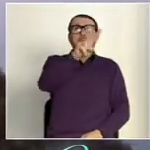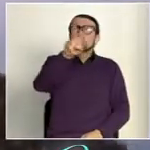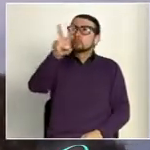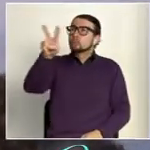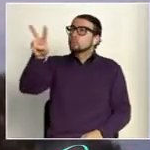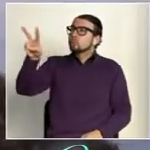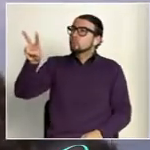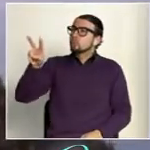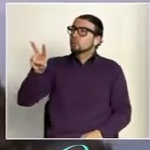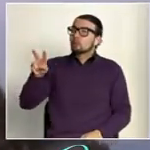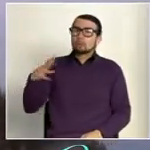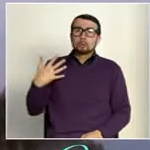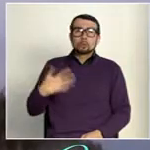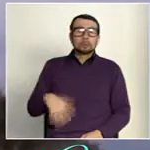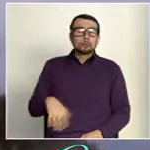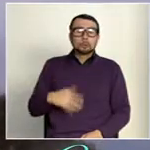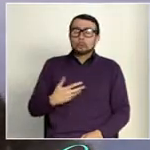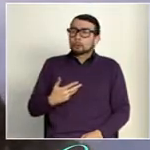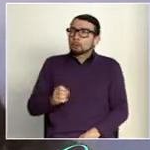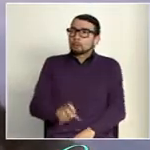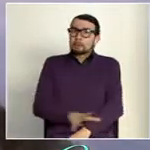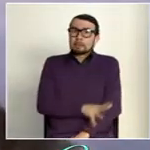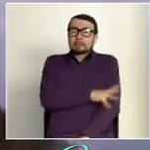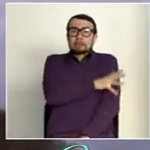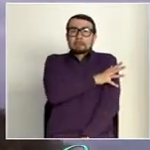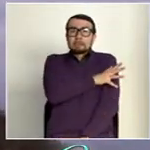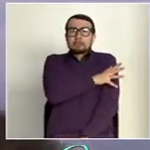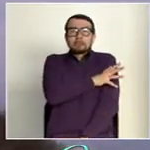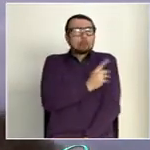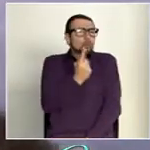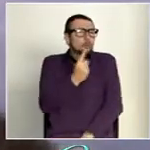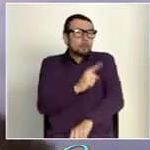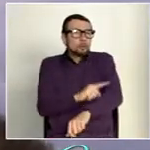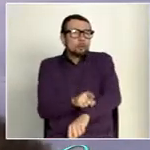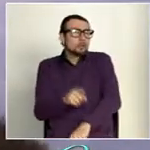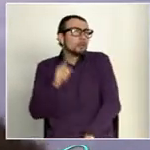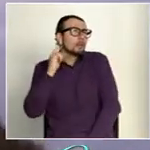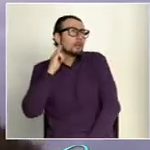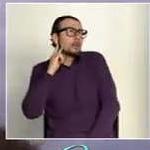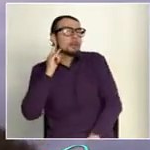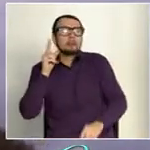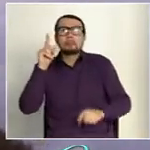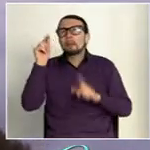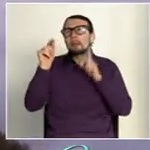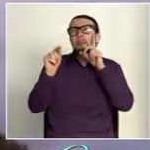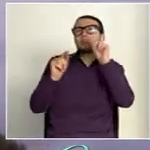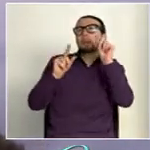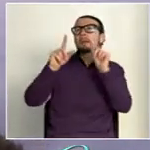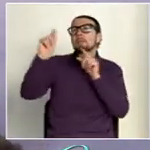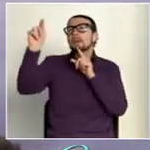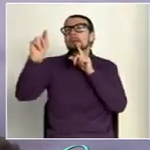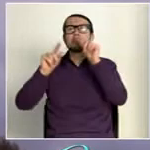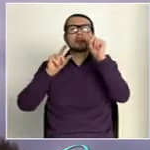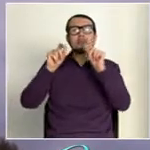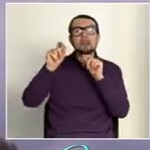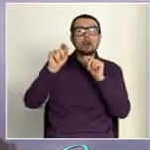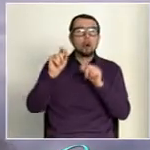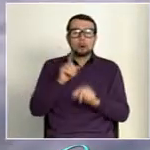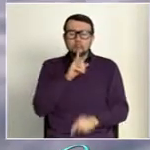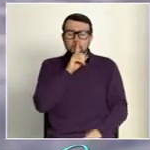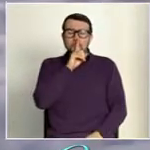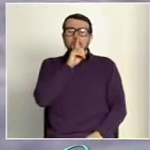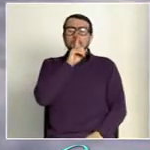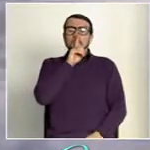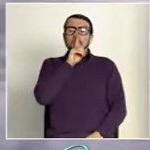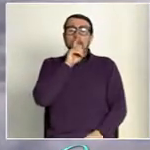sin poder entenderlo. Un minuto apenas para escuchar el canto de los pájaros. Un minuto sirve para oír el silencio o comenzar